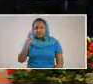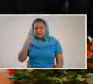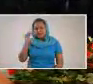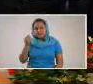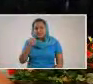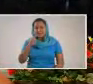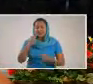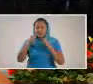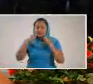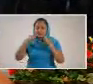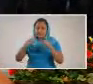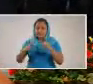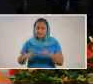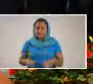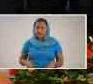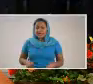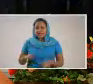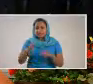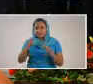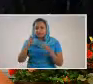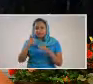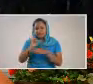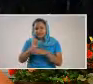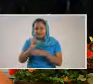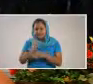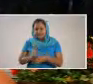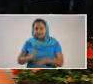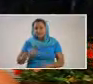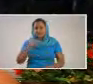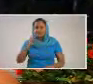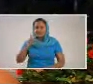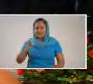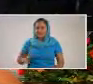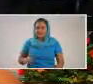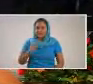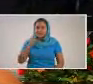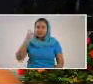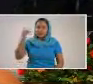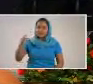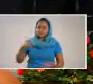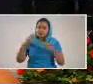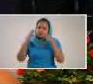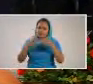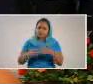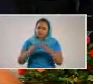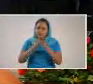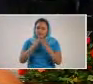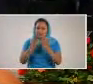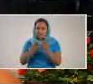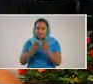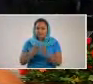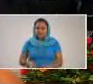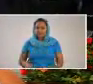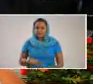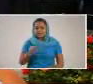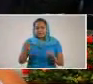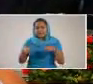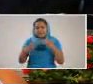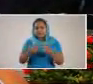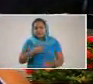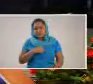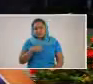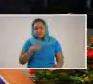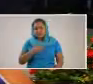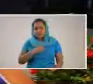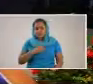el Evangelio del Señor Jesucristo, es la verdad que Dios dejó establecida en su palabra. Entonces yo quisiera hacer la